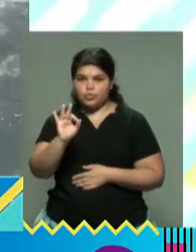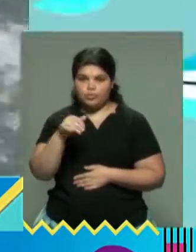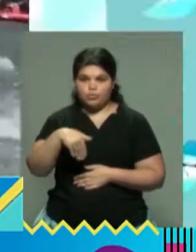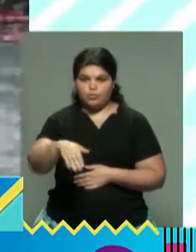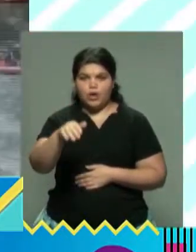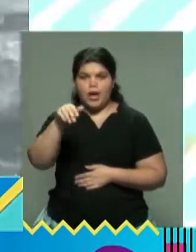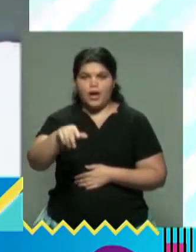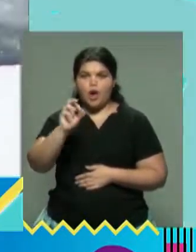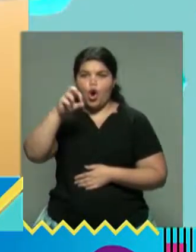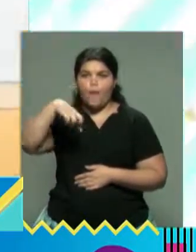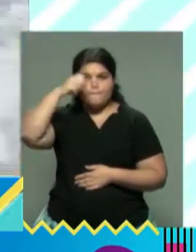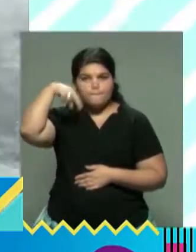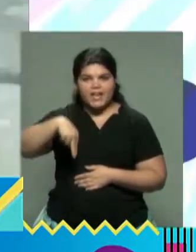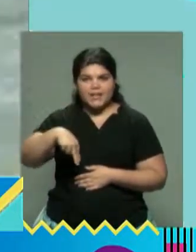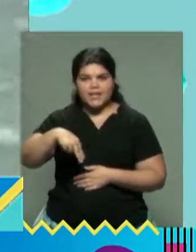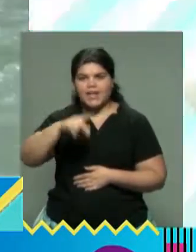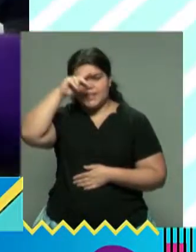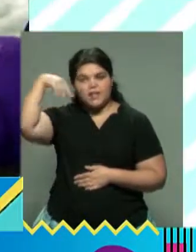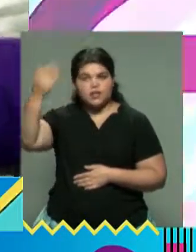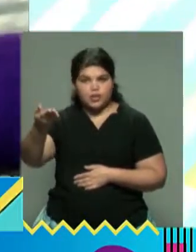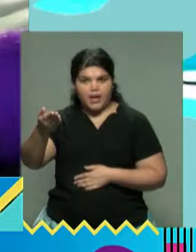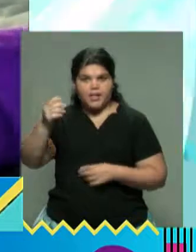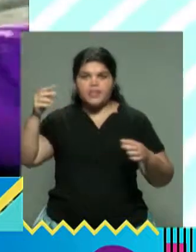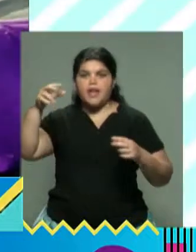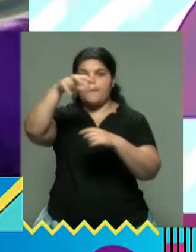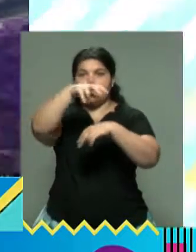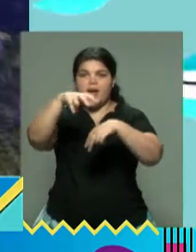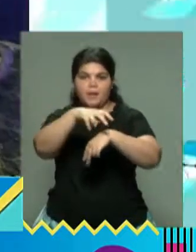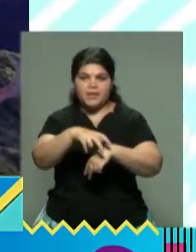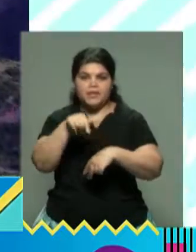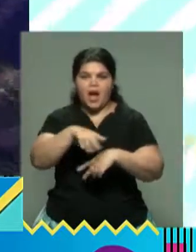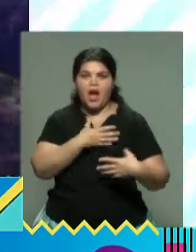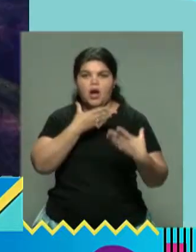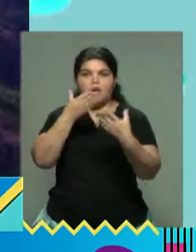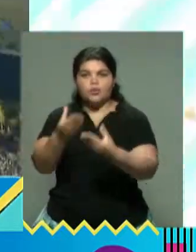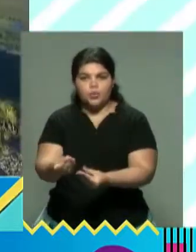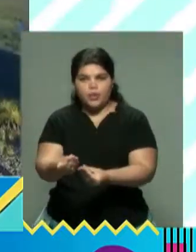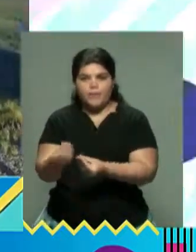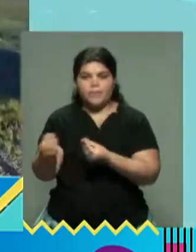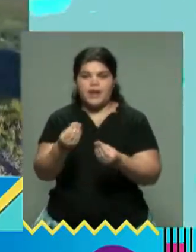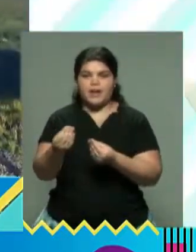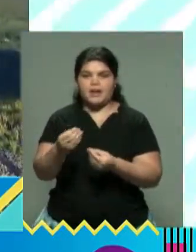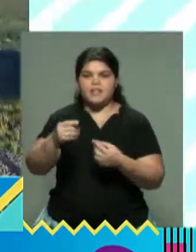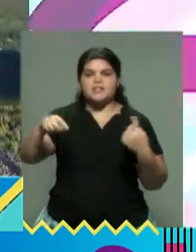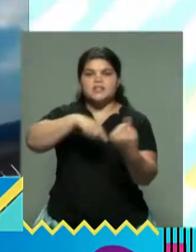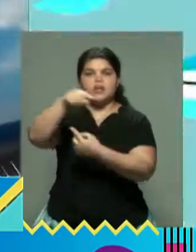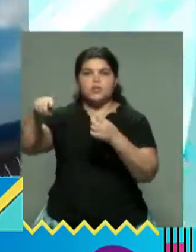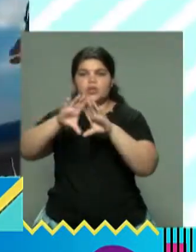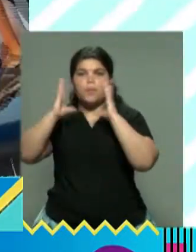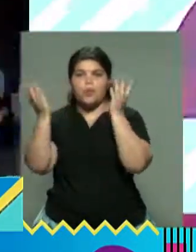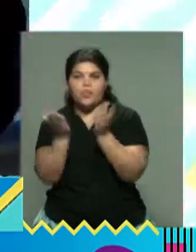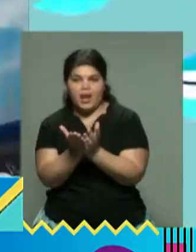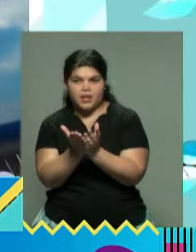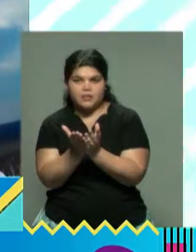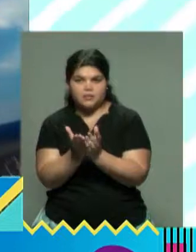Open Internacional de Parapente, que otorga puntos para el circuito mundial. Nosotros, bueno,